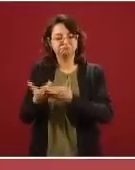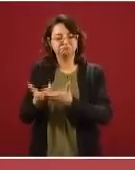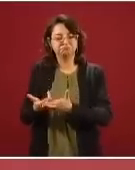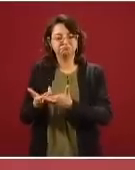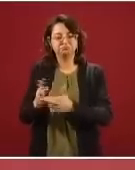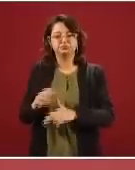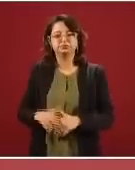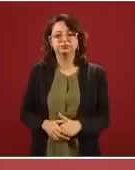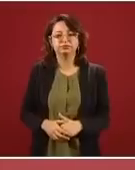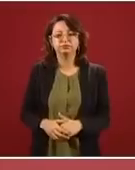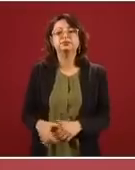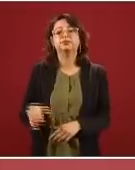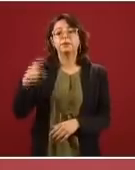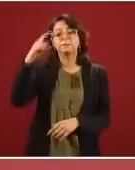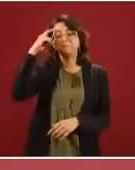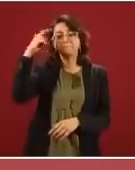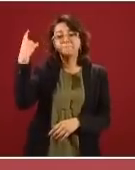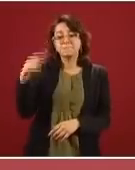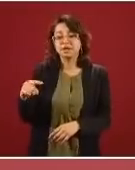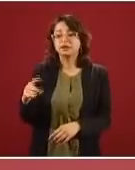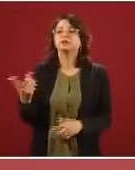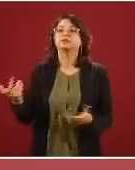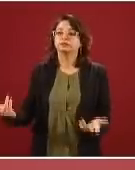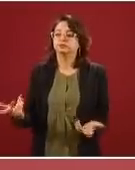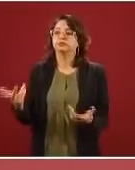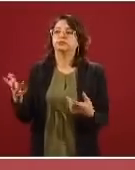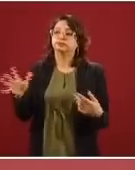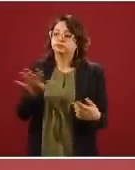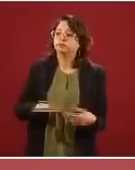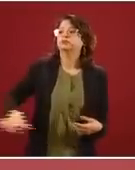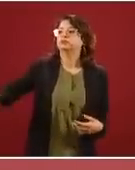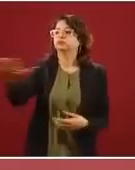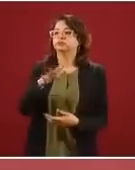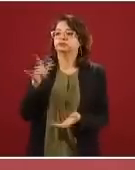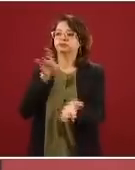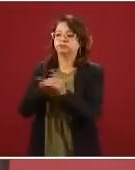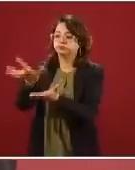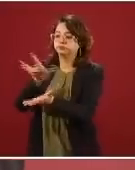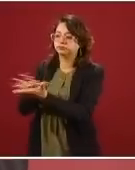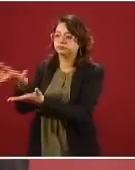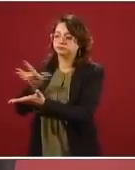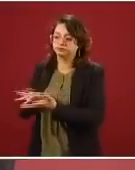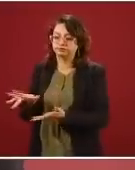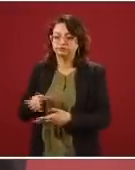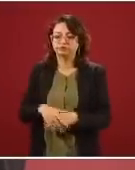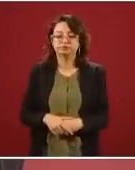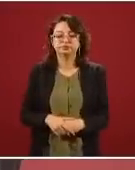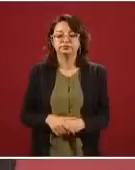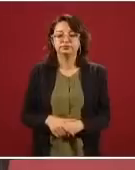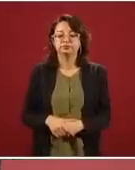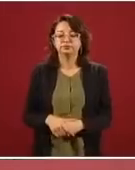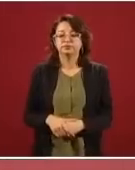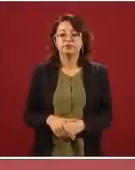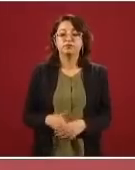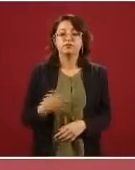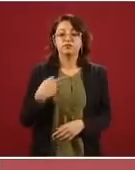resguardo para obras sociales, pero el cheque de